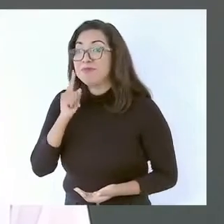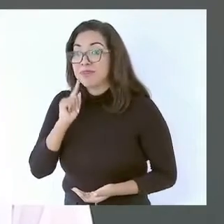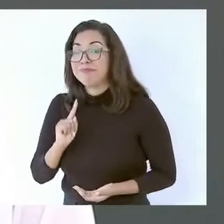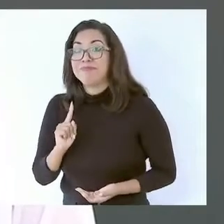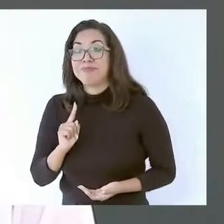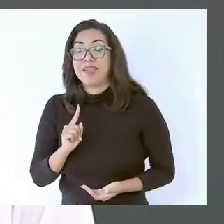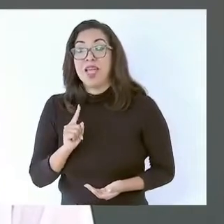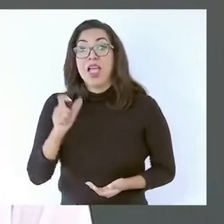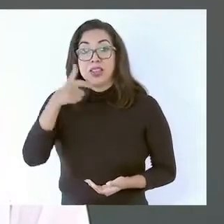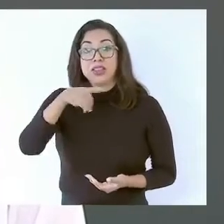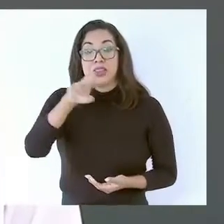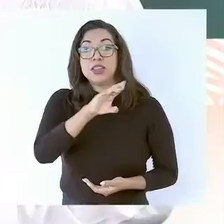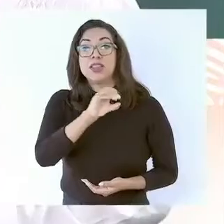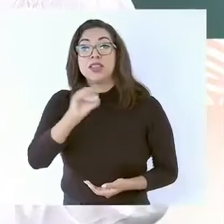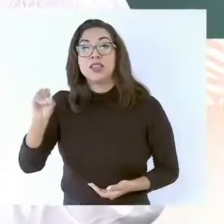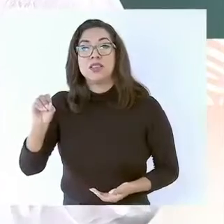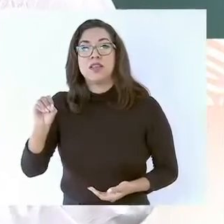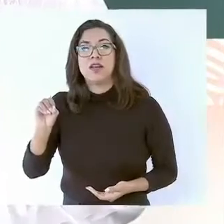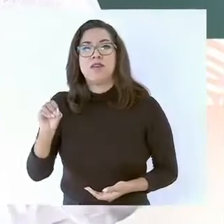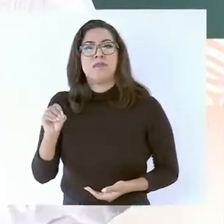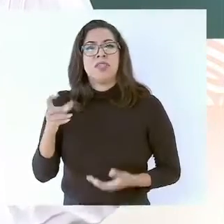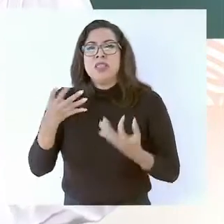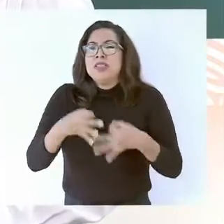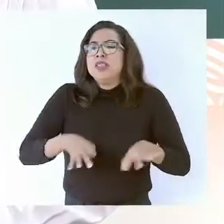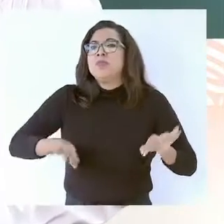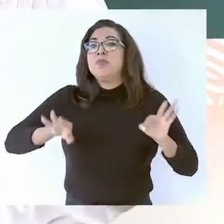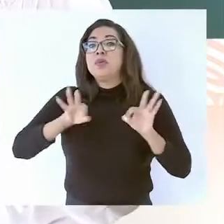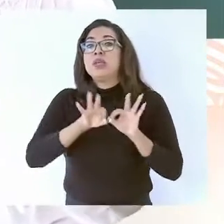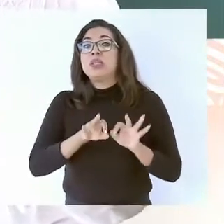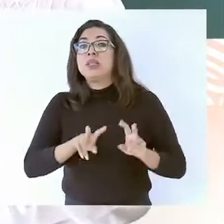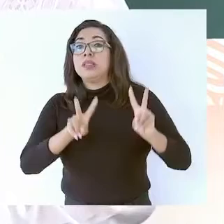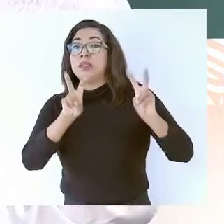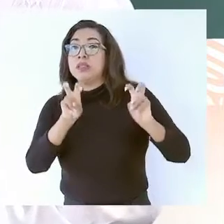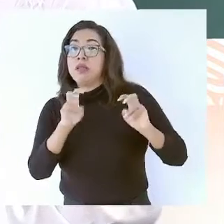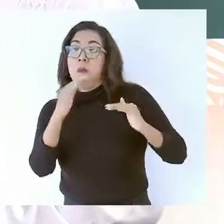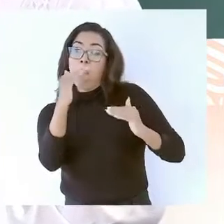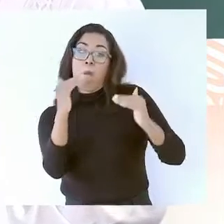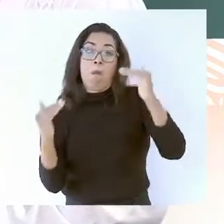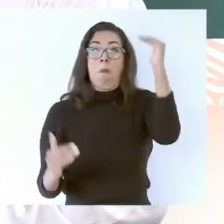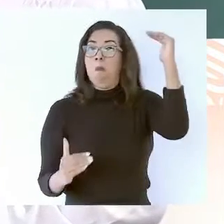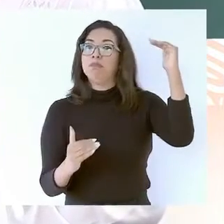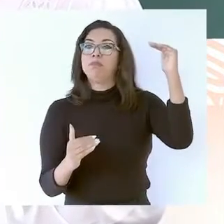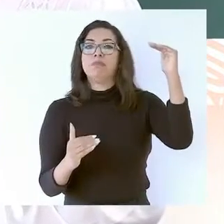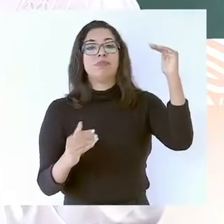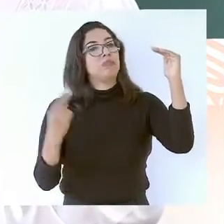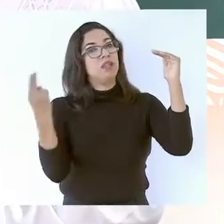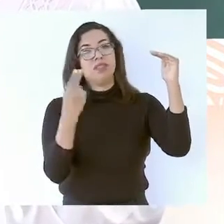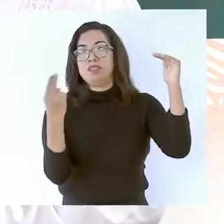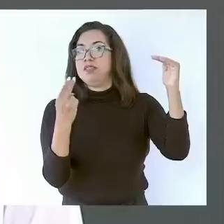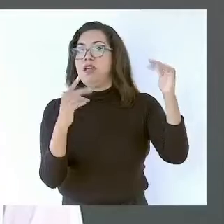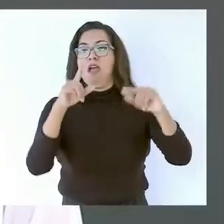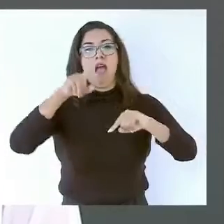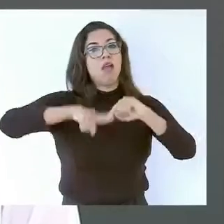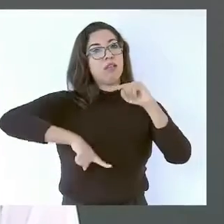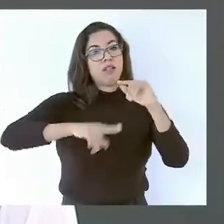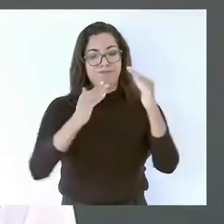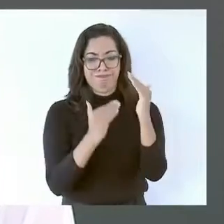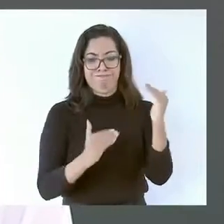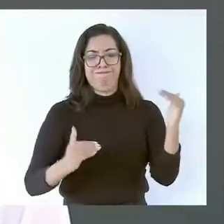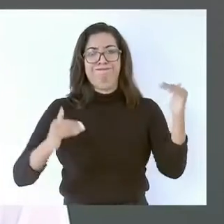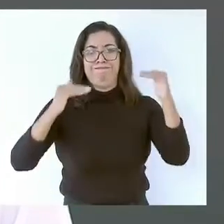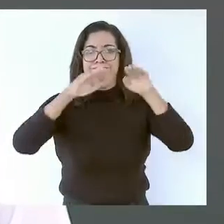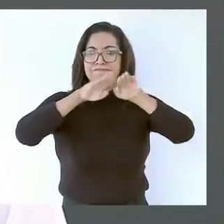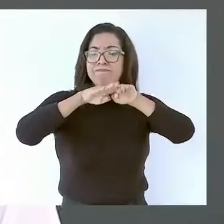urgente en la misión de abatir la desigualdad que existe en nuestro país. Permitirá construir un piso mínimo